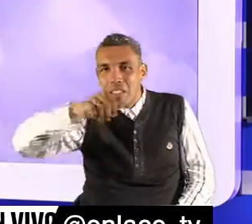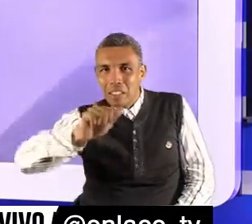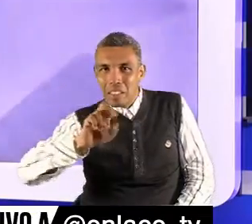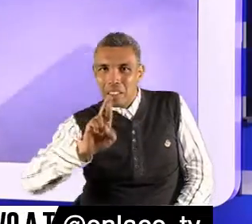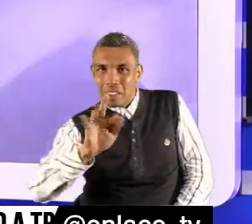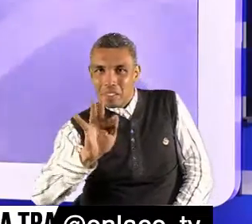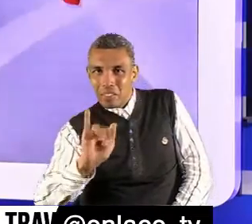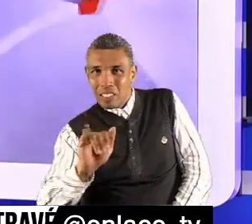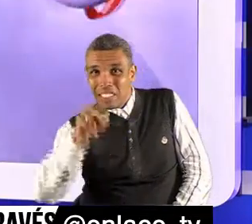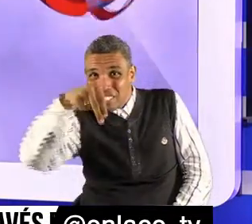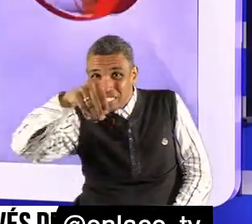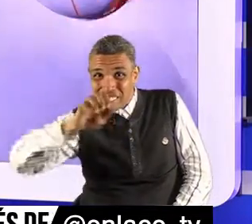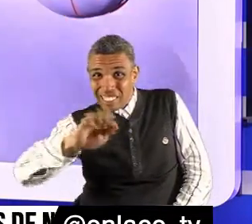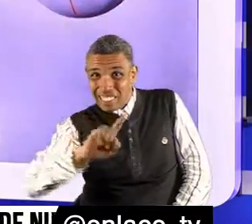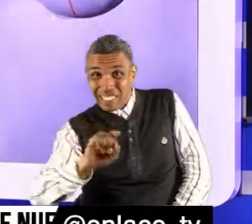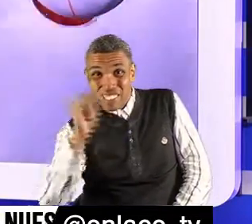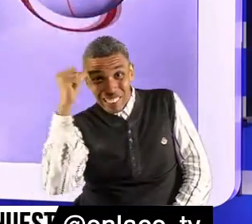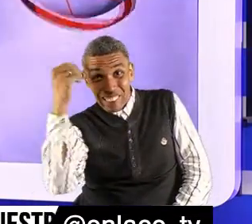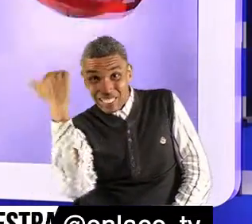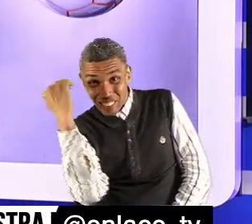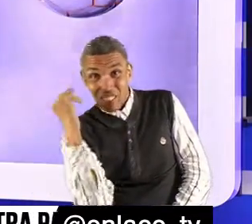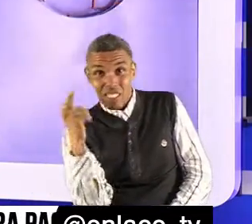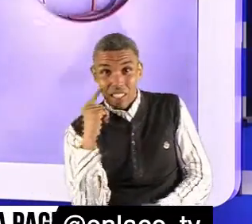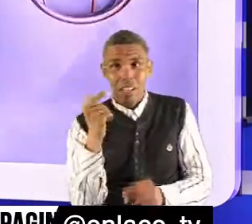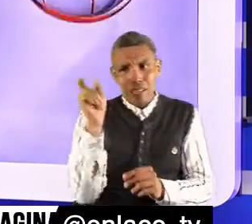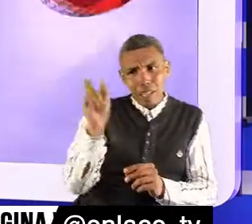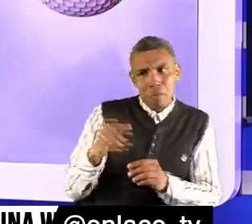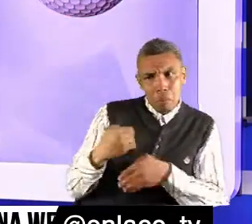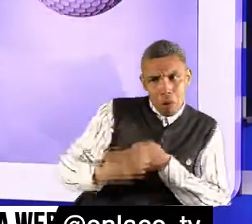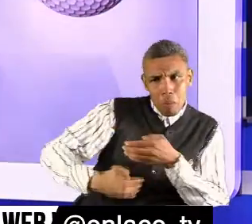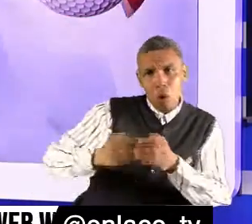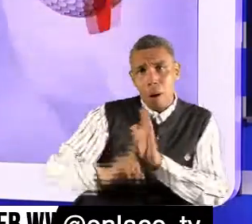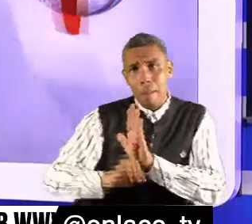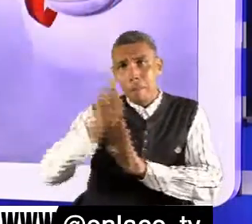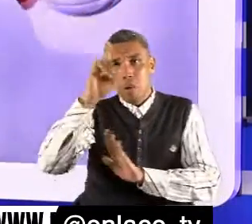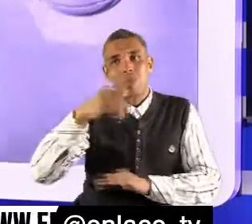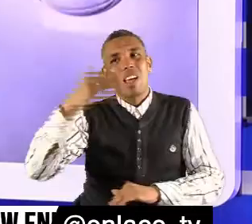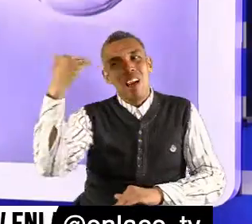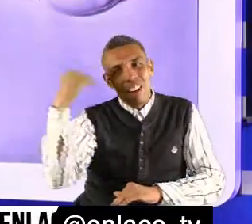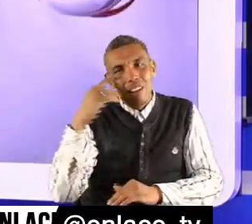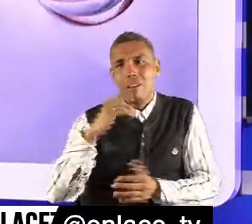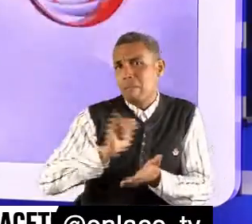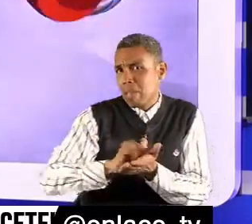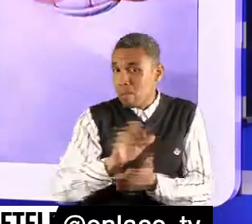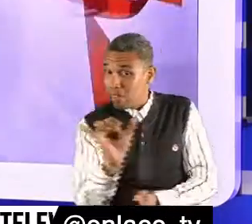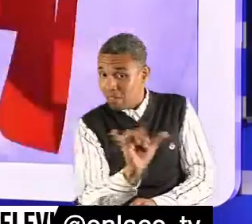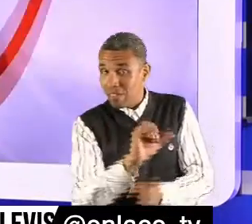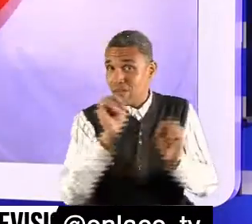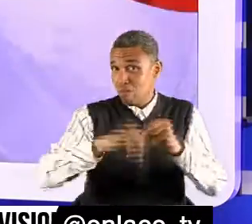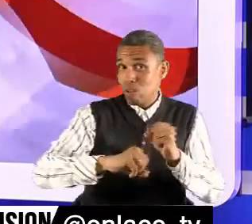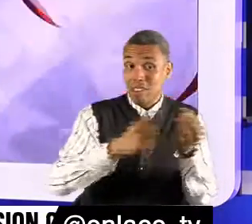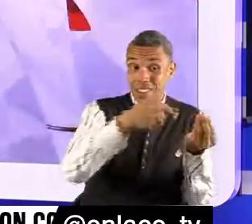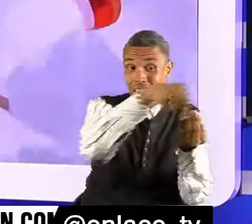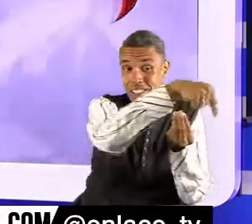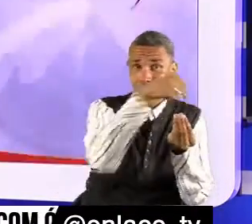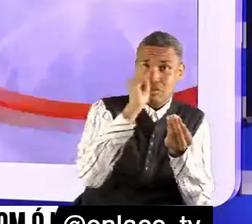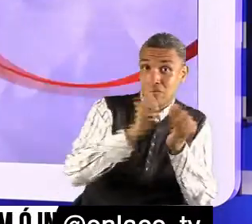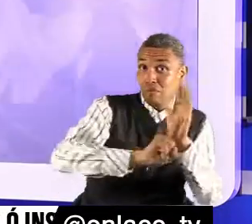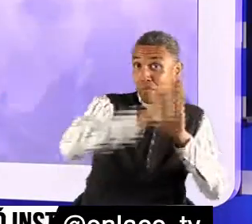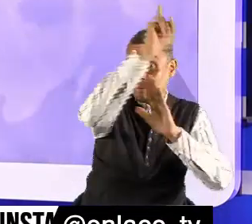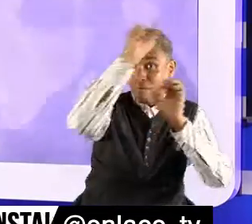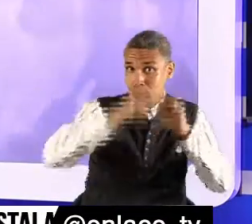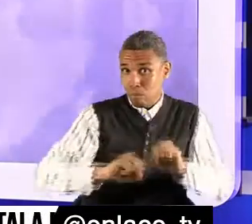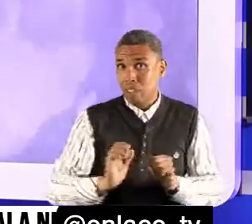Selección Santander pasó a Selección Colombia. Ojalá todo este proceso que se inicia de la mano de Pedro López más adelante tenga los frutos y tener